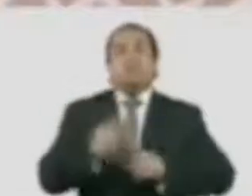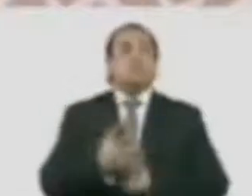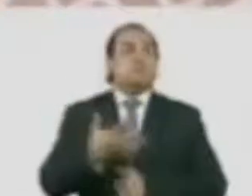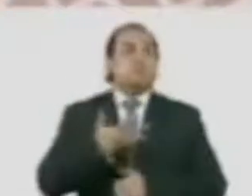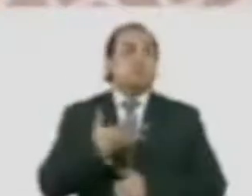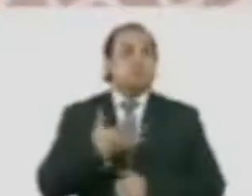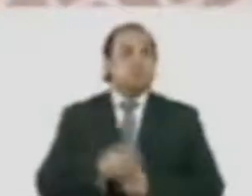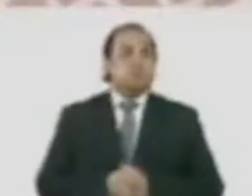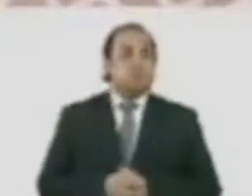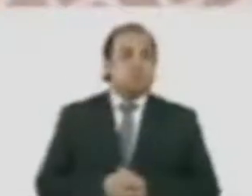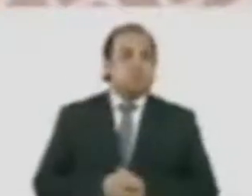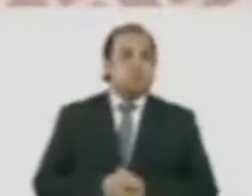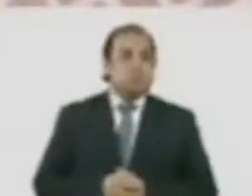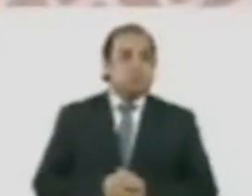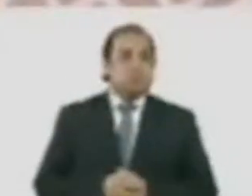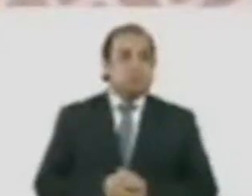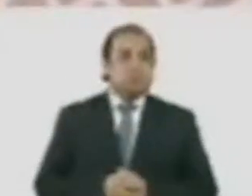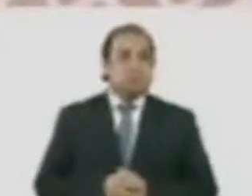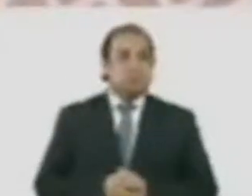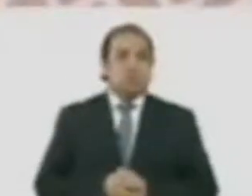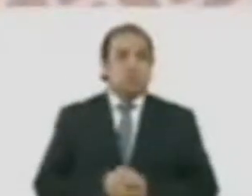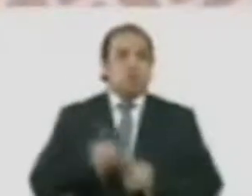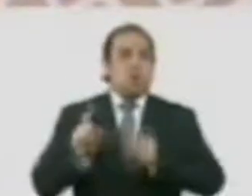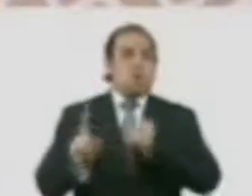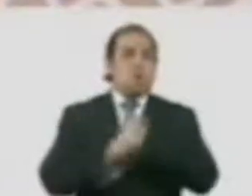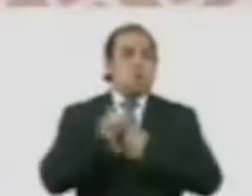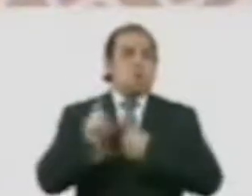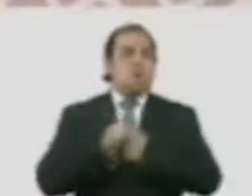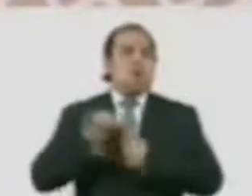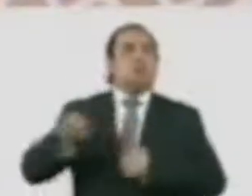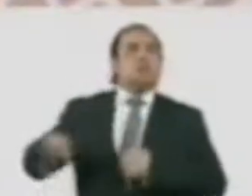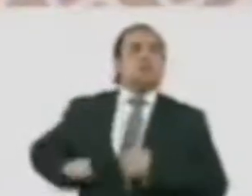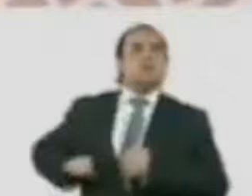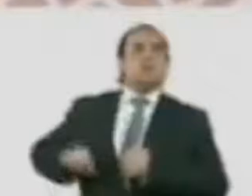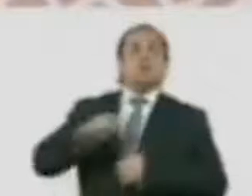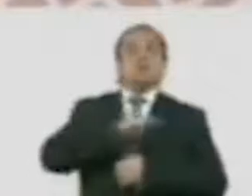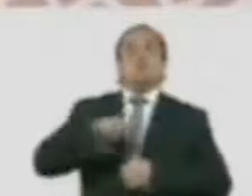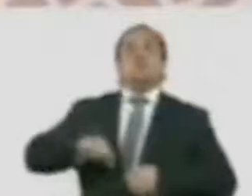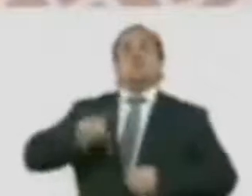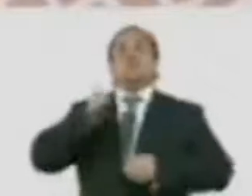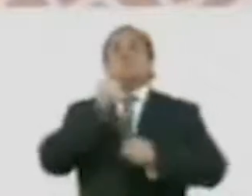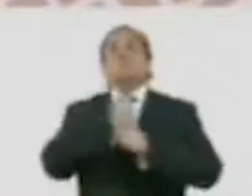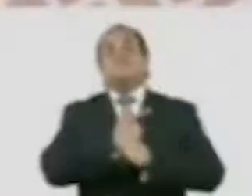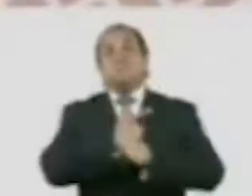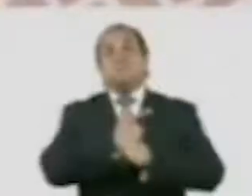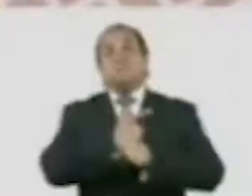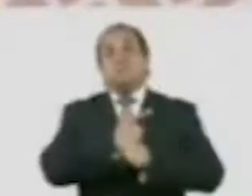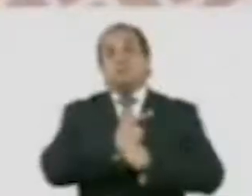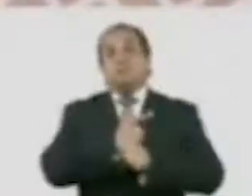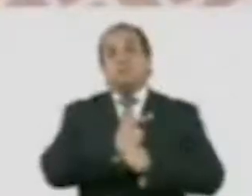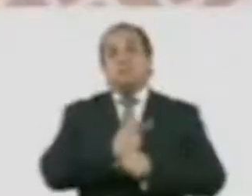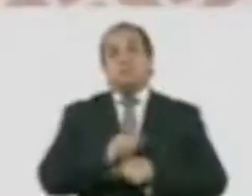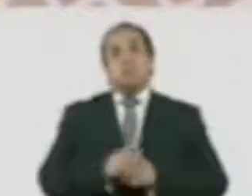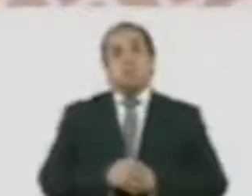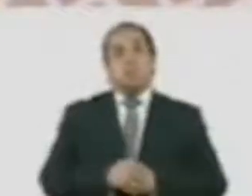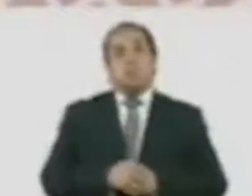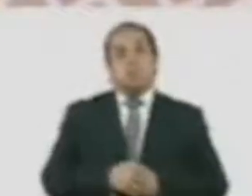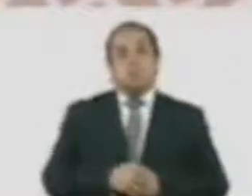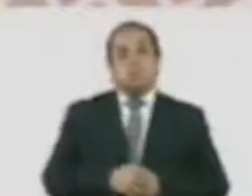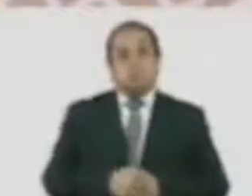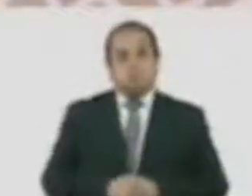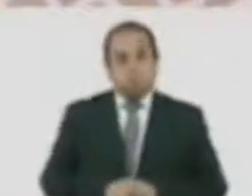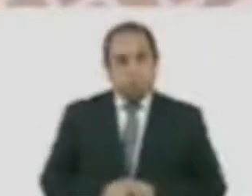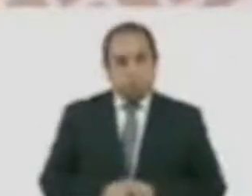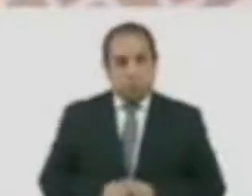hace rato, que nosotros lo indicamos, de un conflicto de interés que nosotros detectamos en el momento en